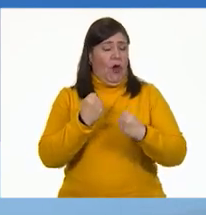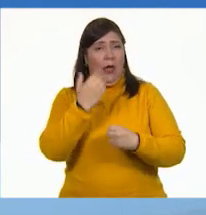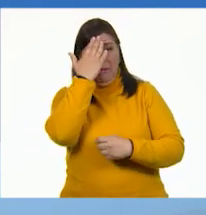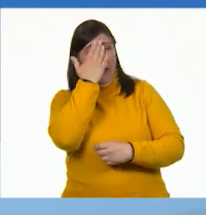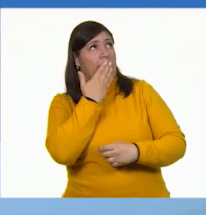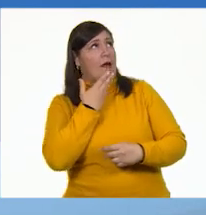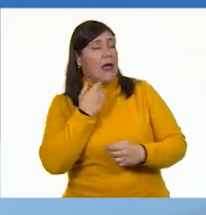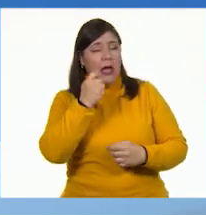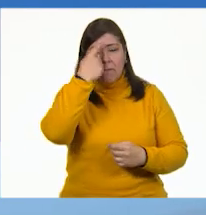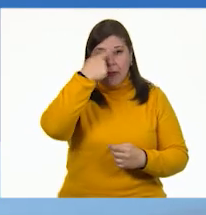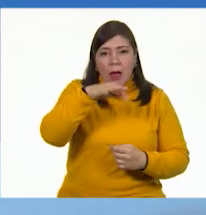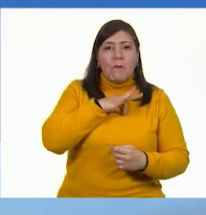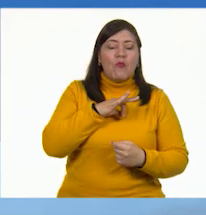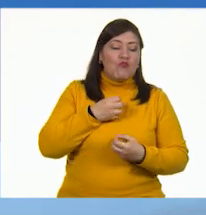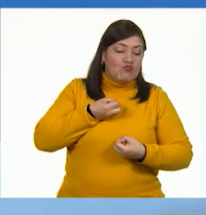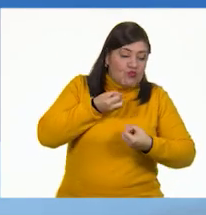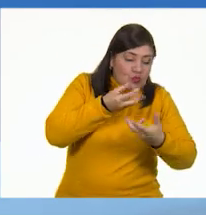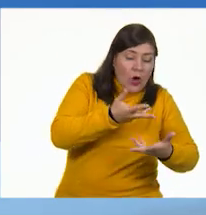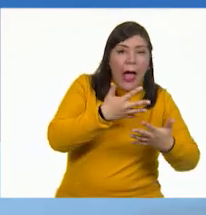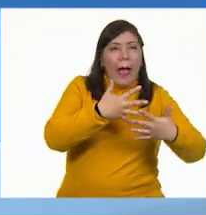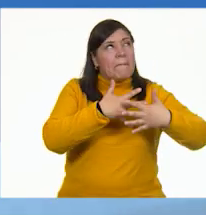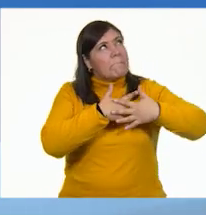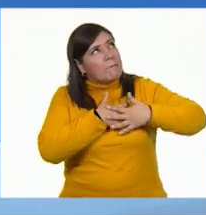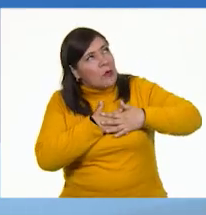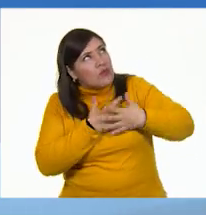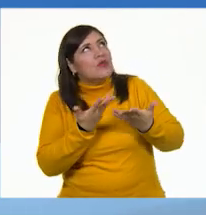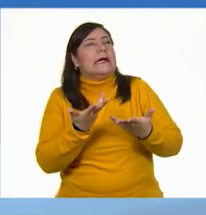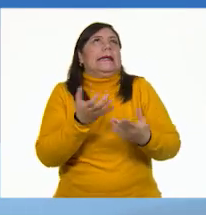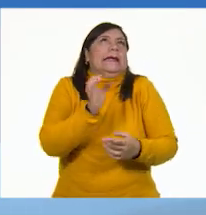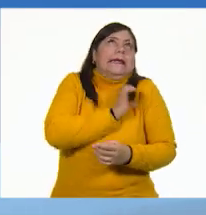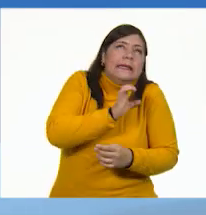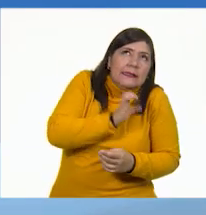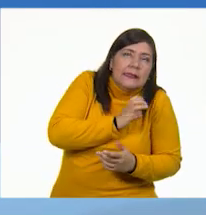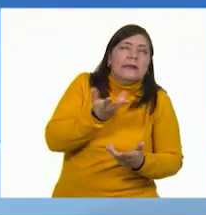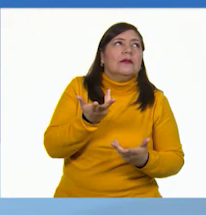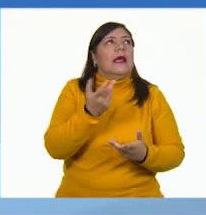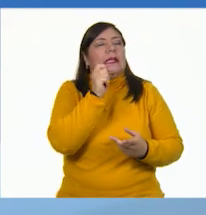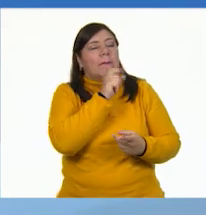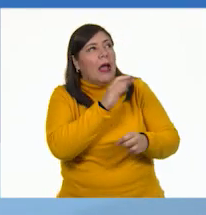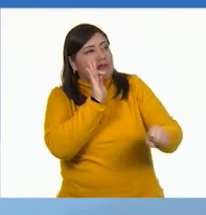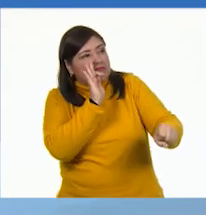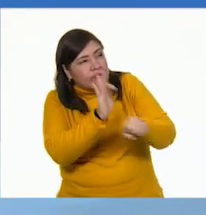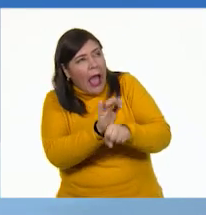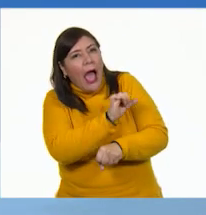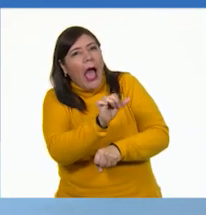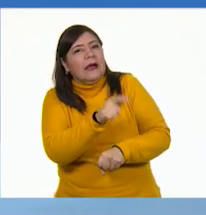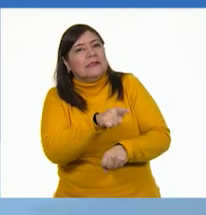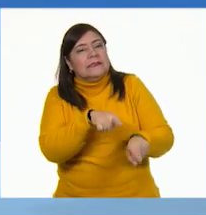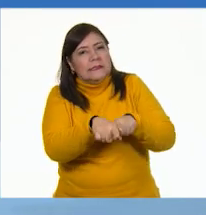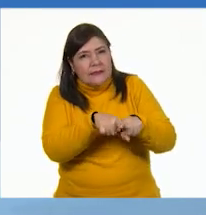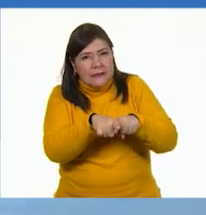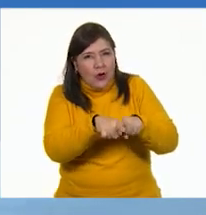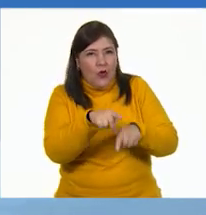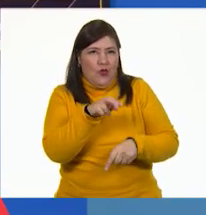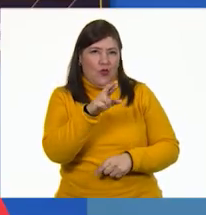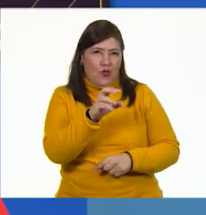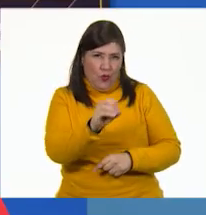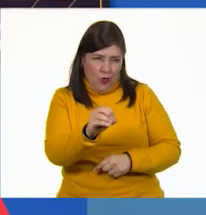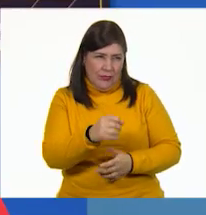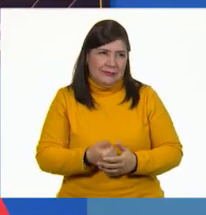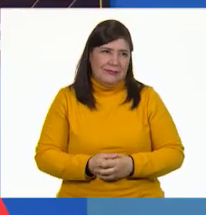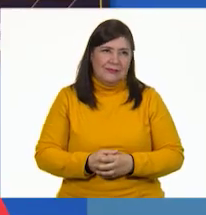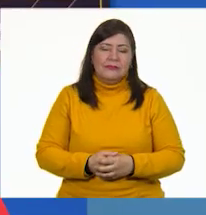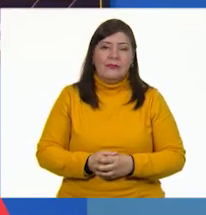personales para brindar amor, brindar cariño y protección a su hermanito Rodrigo.